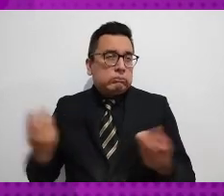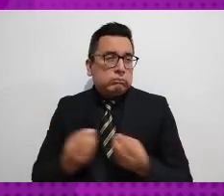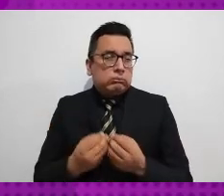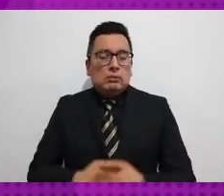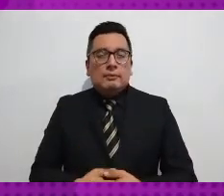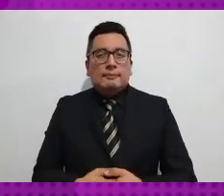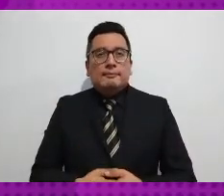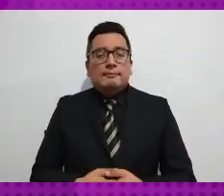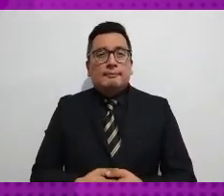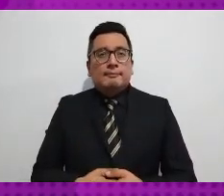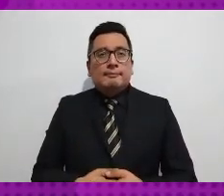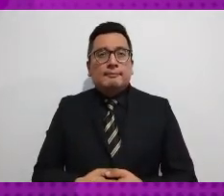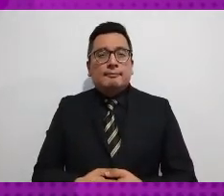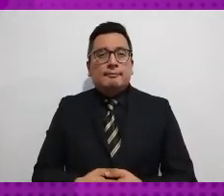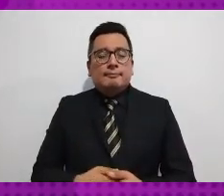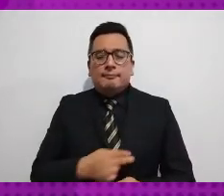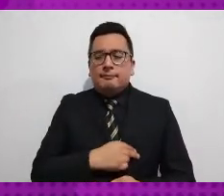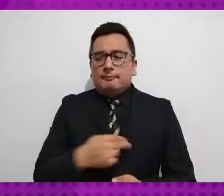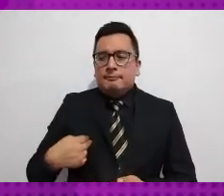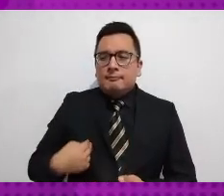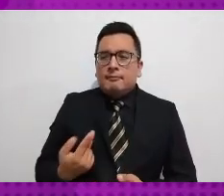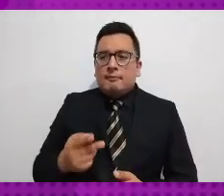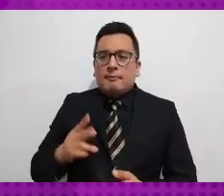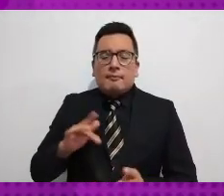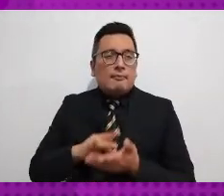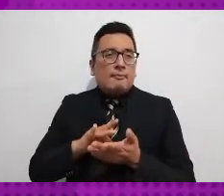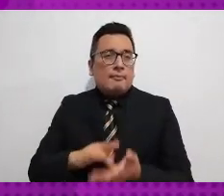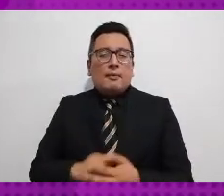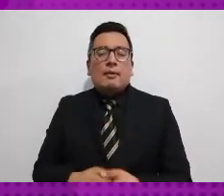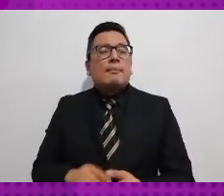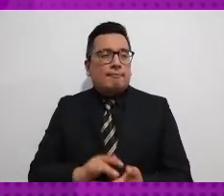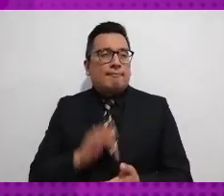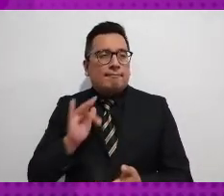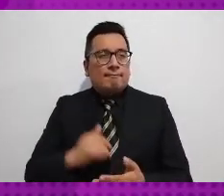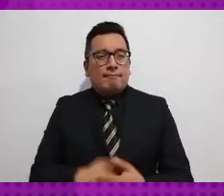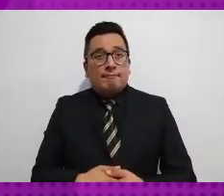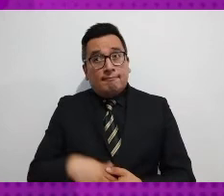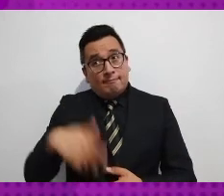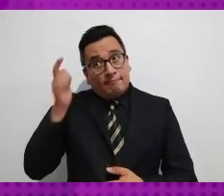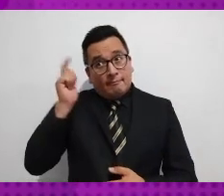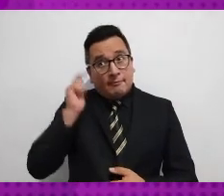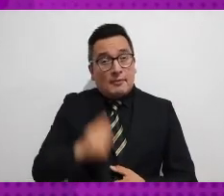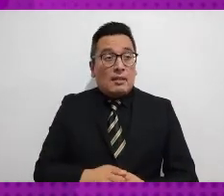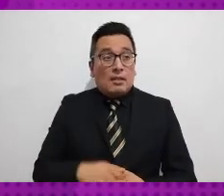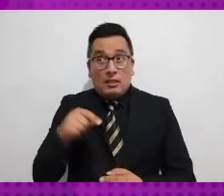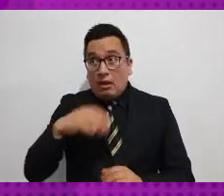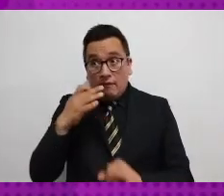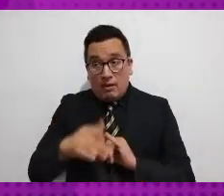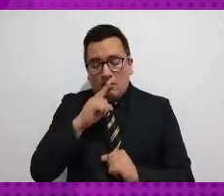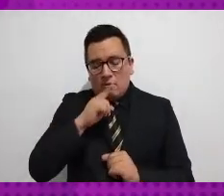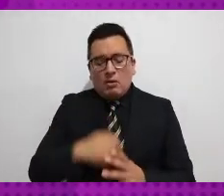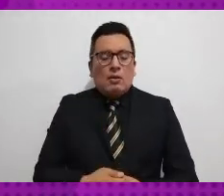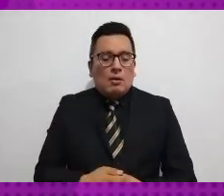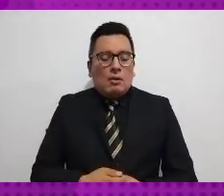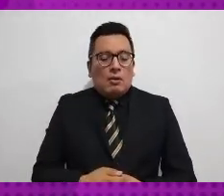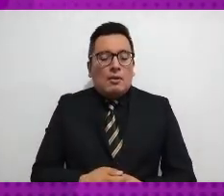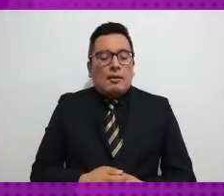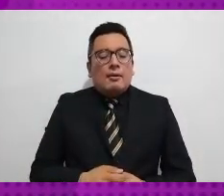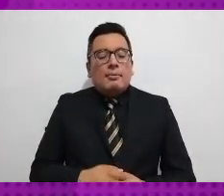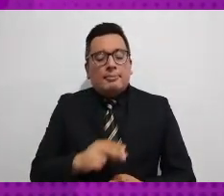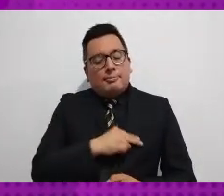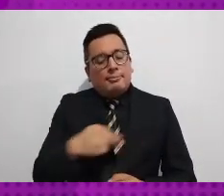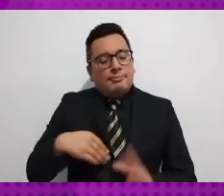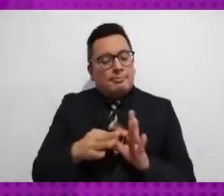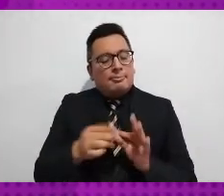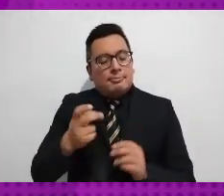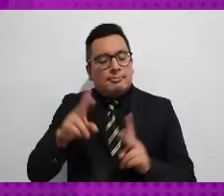darle oportunidad de que puedan ejercer sus derechos. Gracias, consejero. Muchas gracias. Ojalá y no sea la última vez que nos vemos aquí en La Urna hablando de este tema, sino